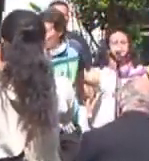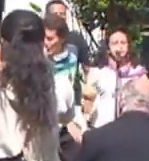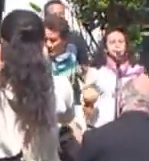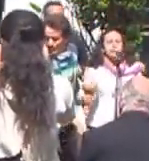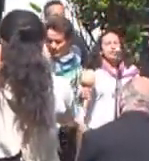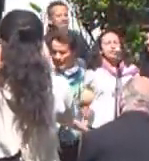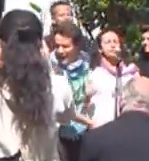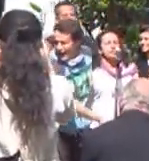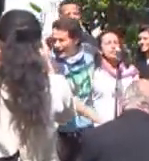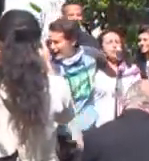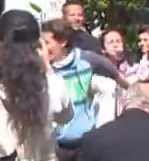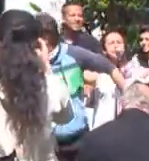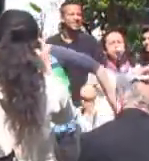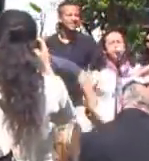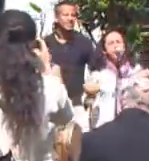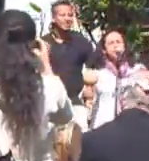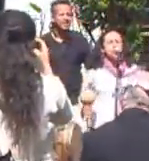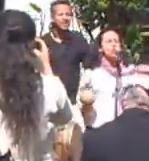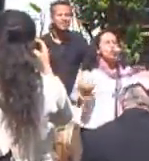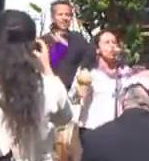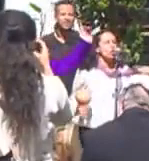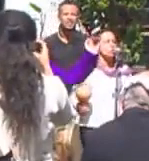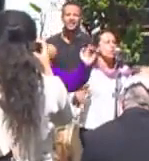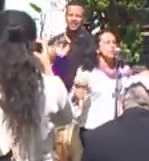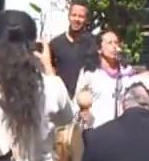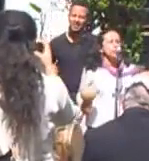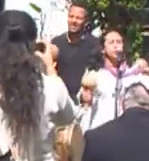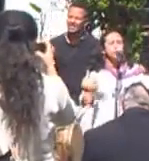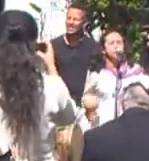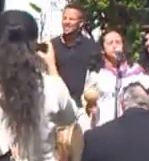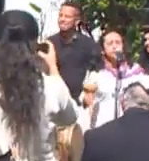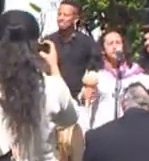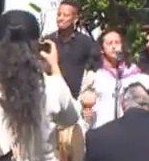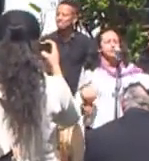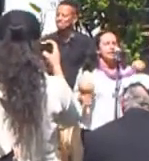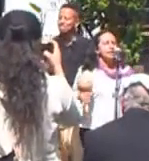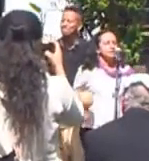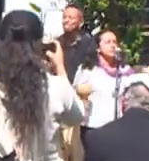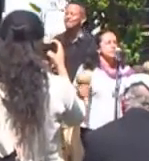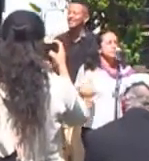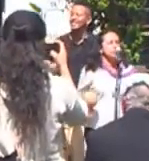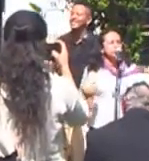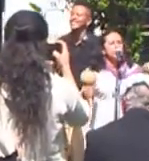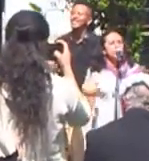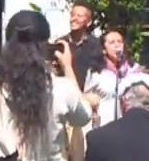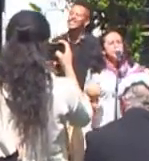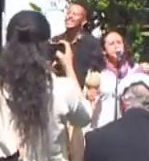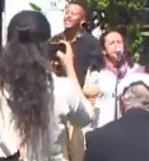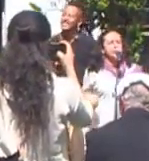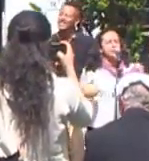yo. Me robaste el sueño cuando me dormí.